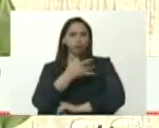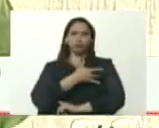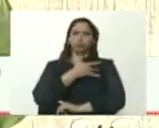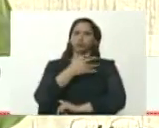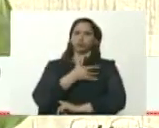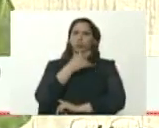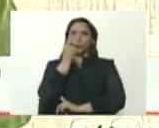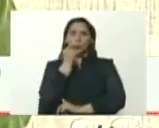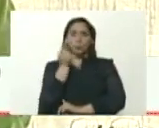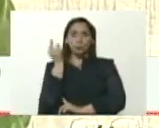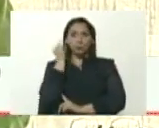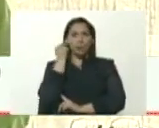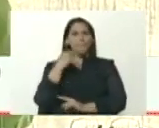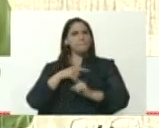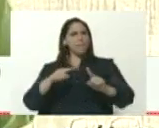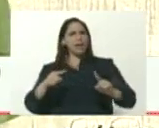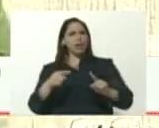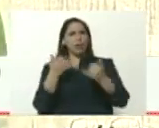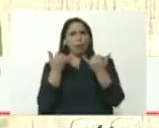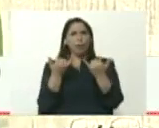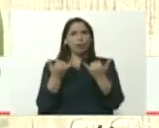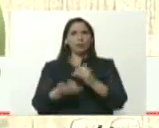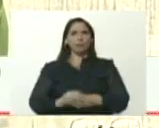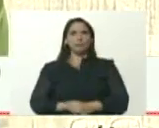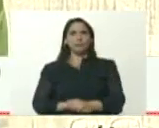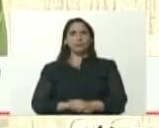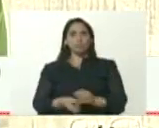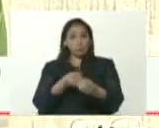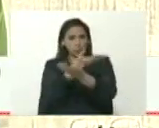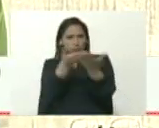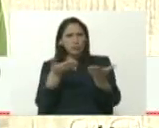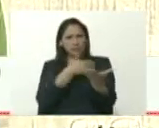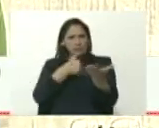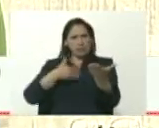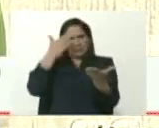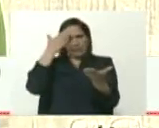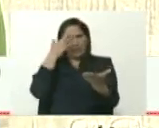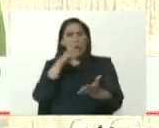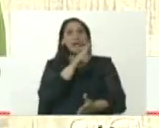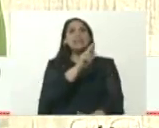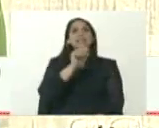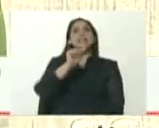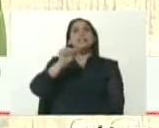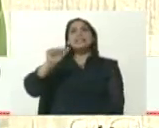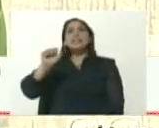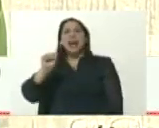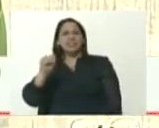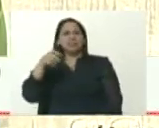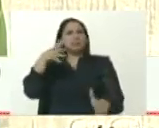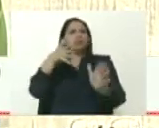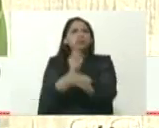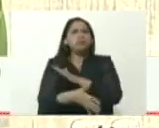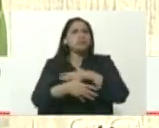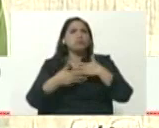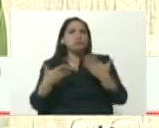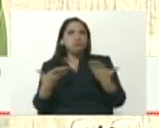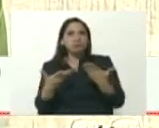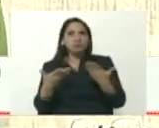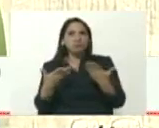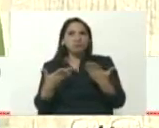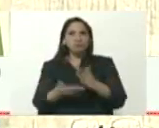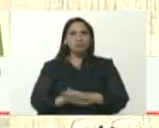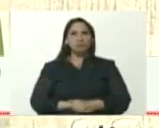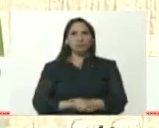las bolivarianas. Pero vamos a pasar directo. ¿Usted quiere saber qué es una red de articulación y acción sociopolítica, las